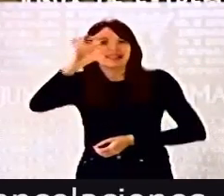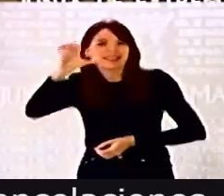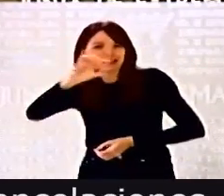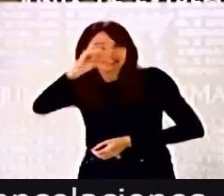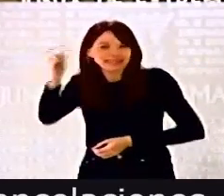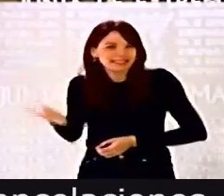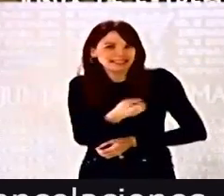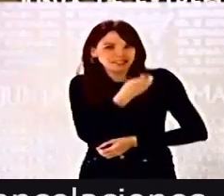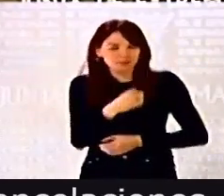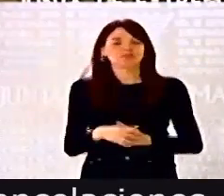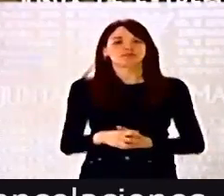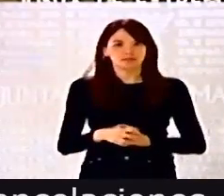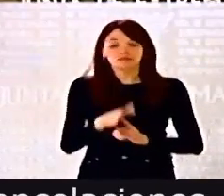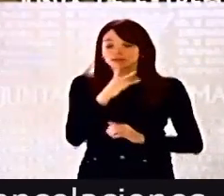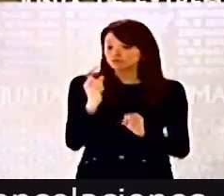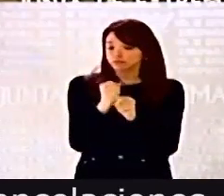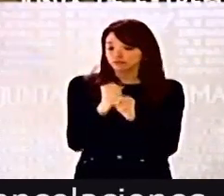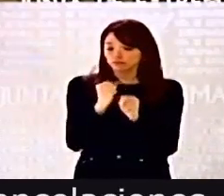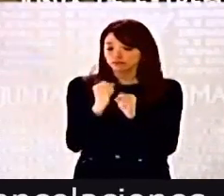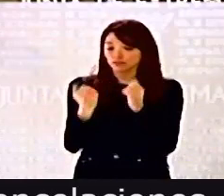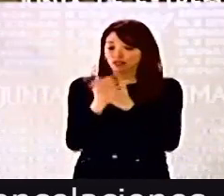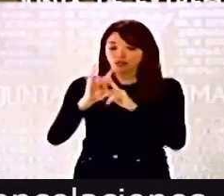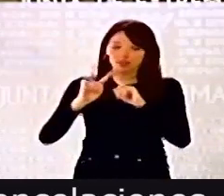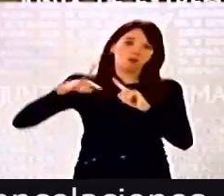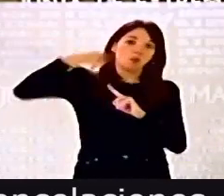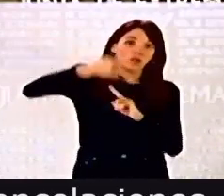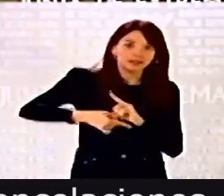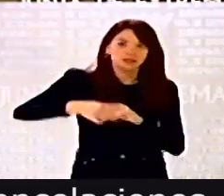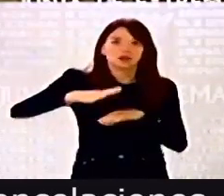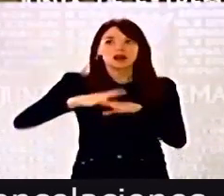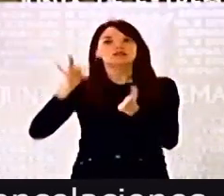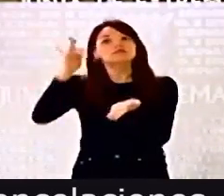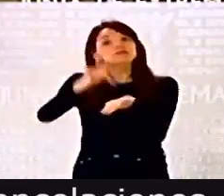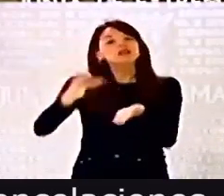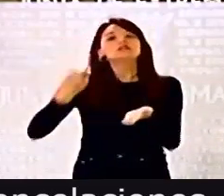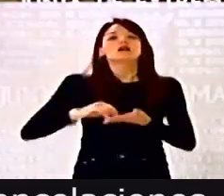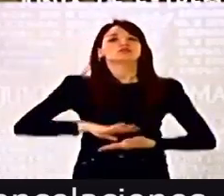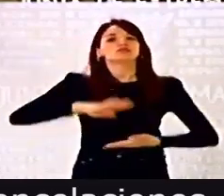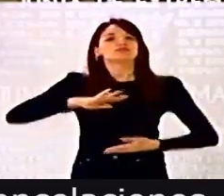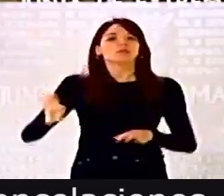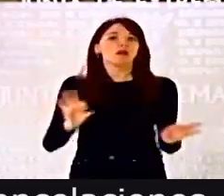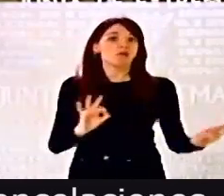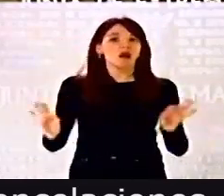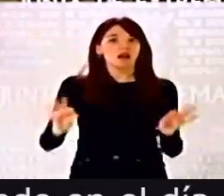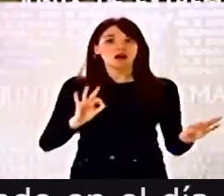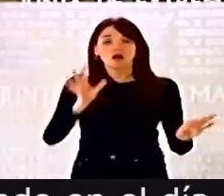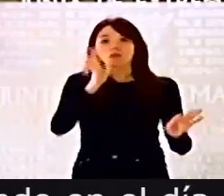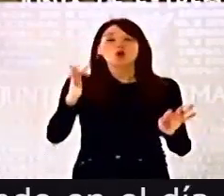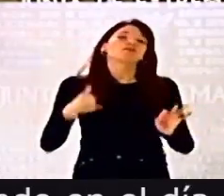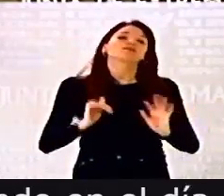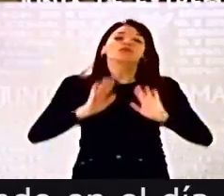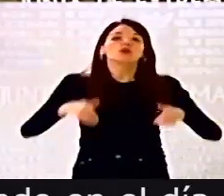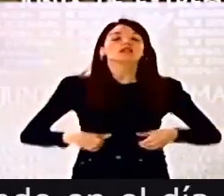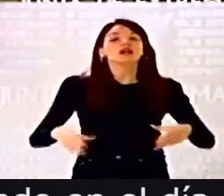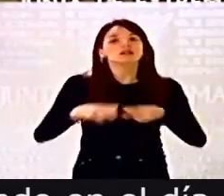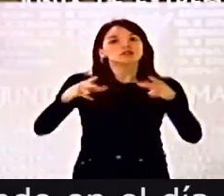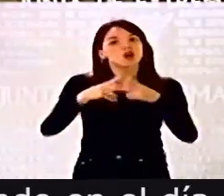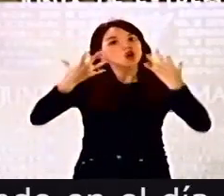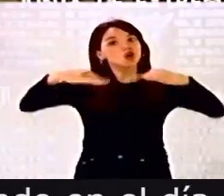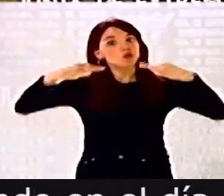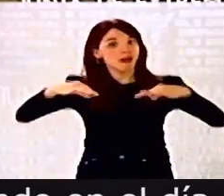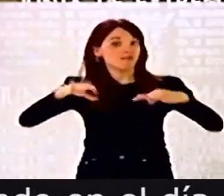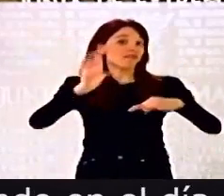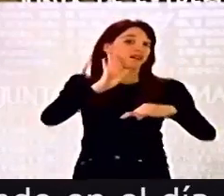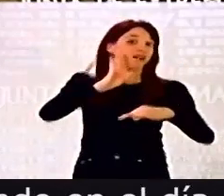en el día después, para que cuando llegue ese día estemos preparados, porque la desescalada, como ha informado el presidente del